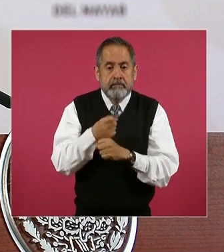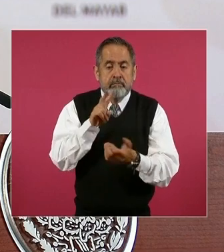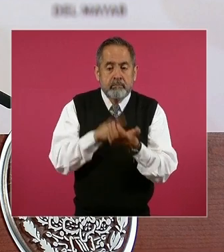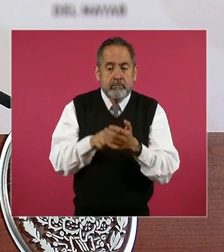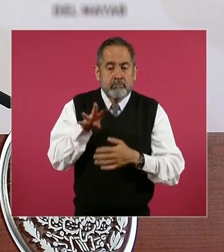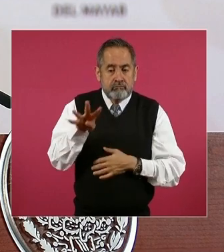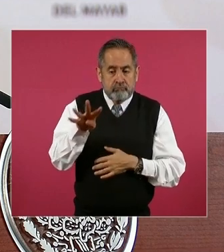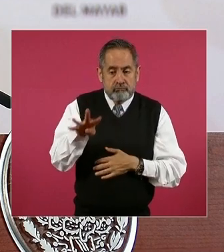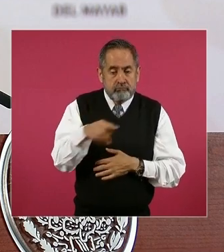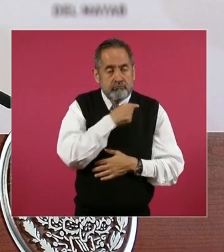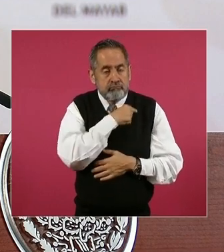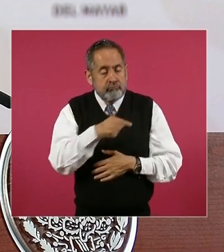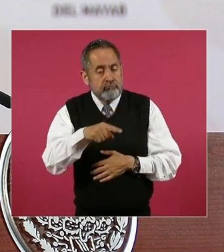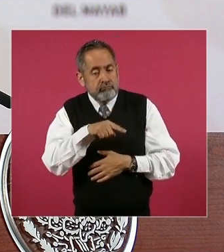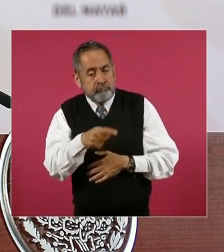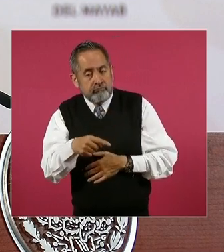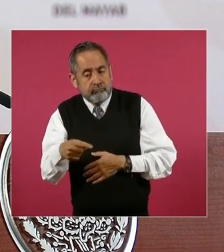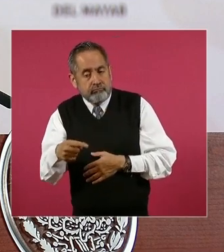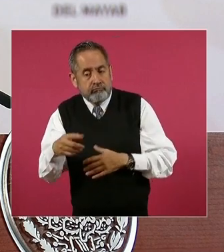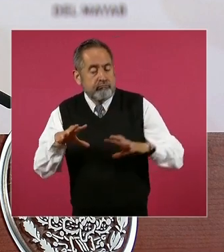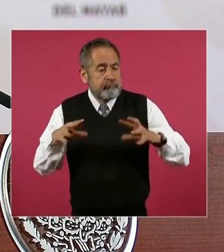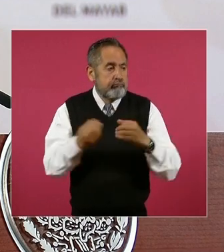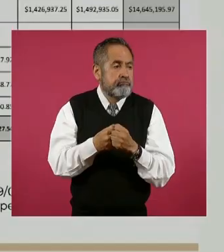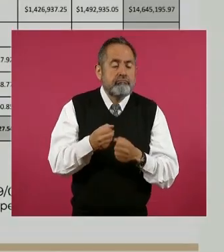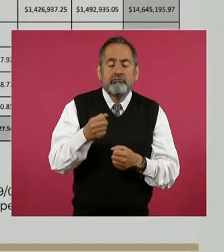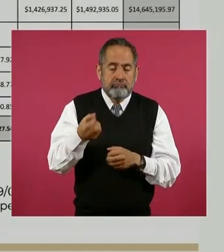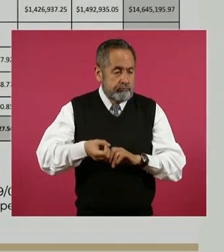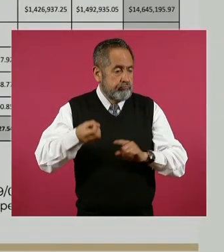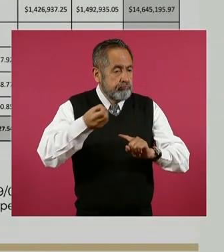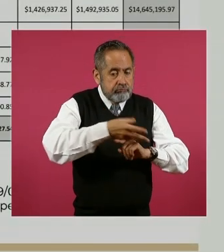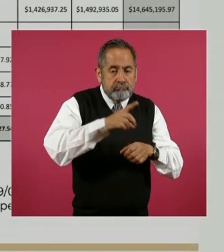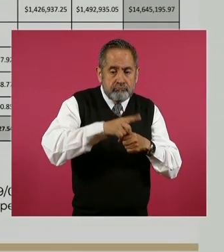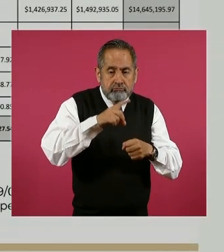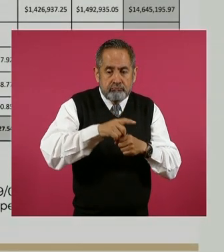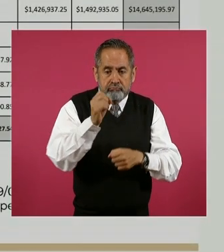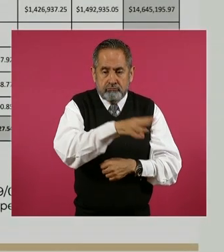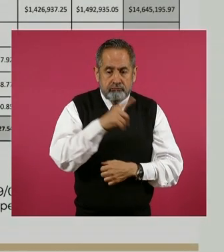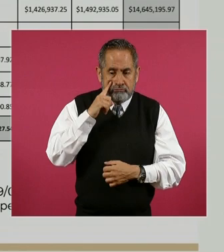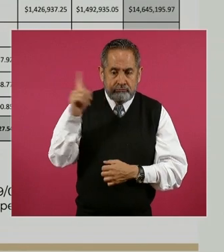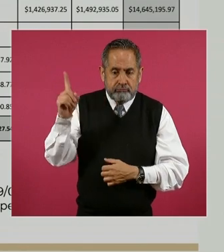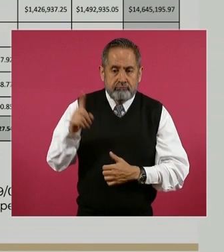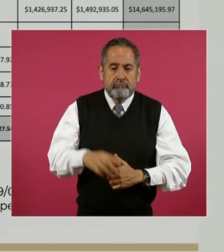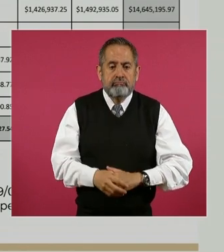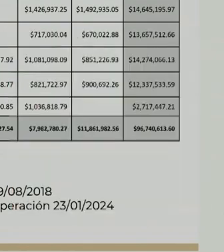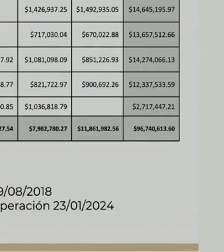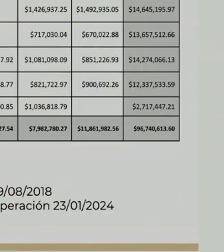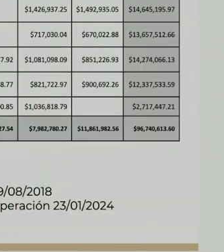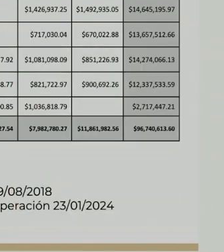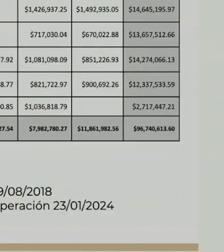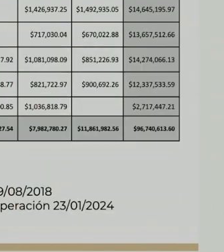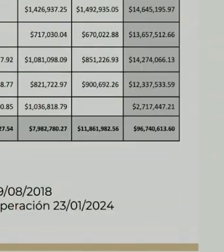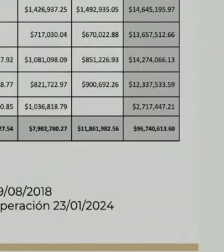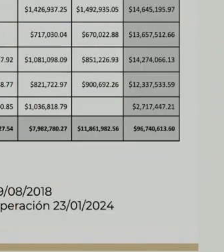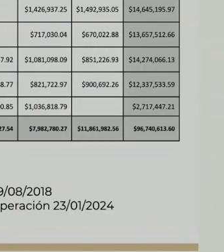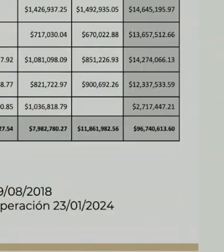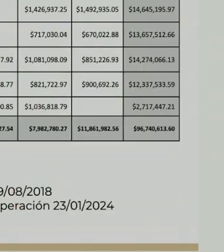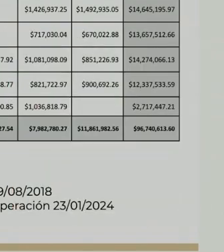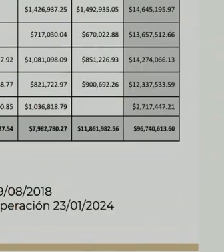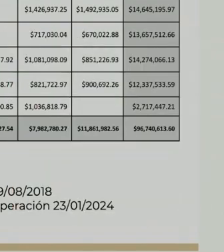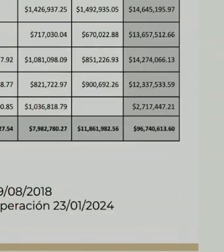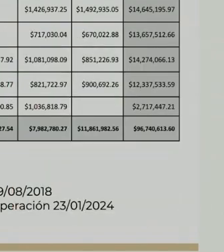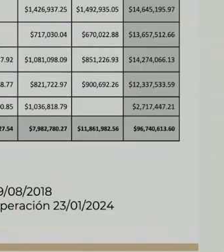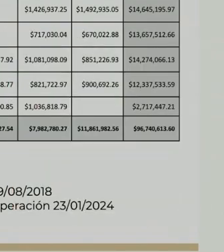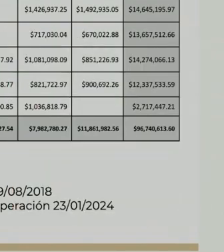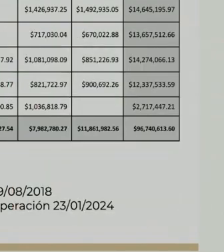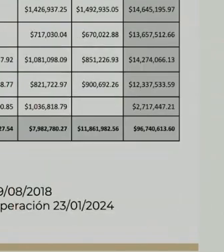2018 el 29 de agosto de 2018 recién acababa de llevarse a cabo en México